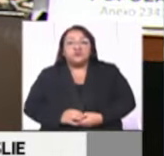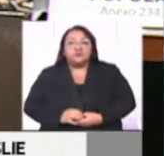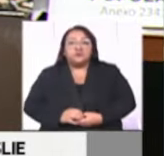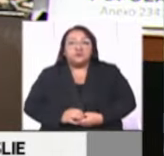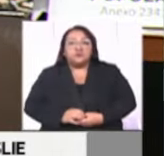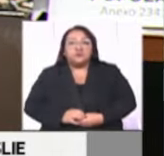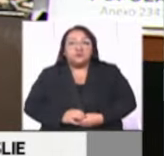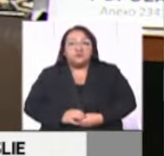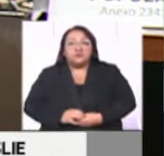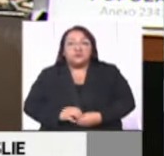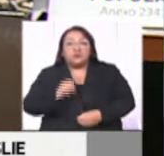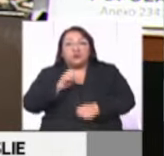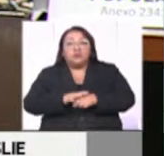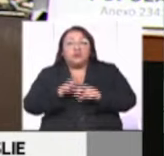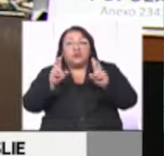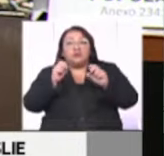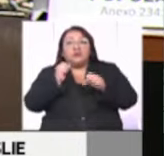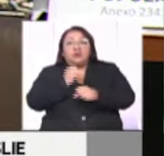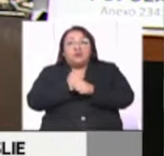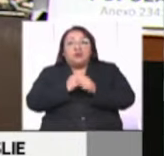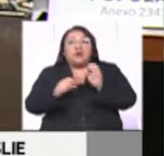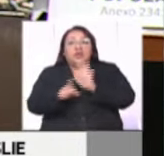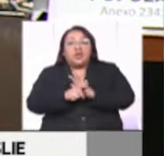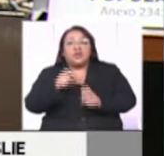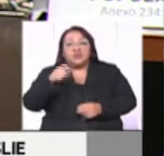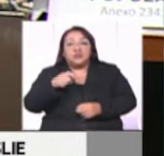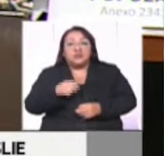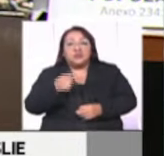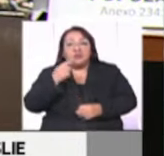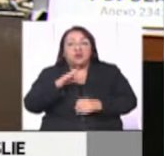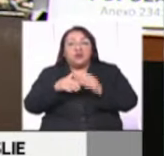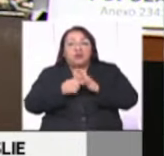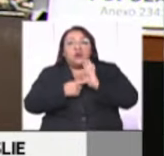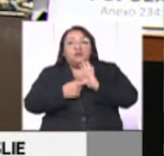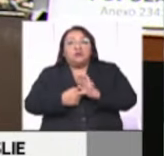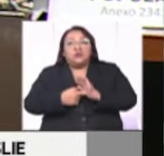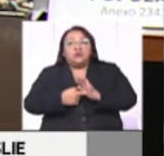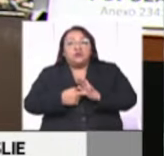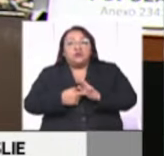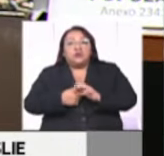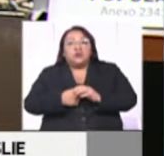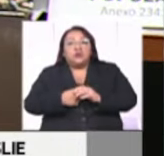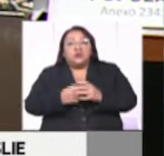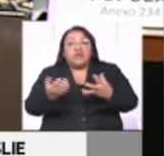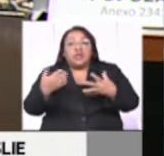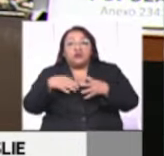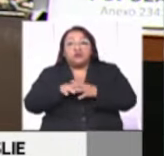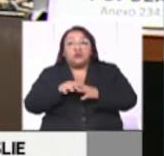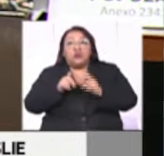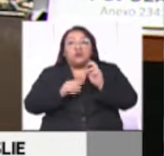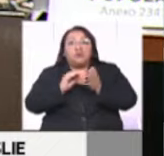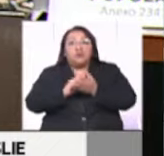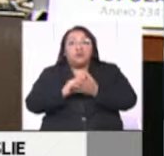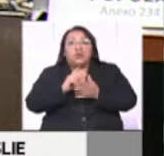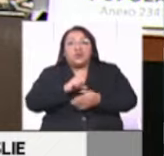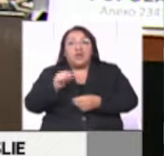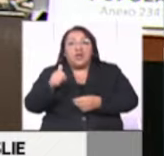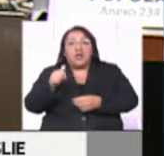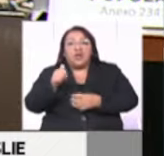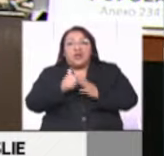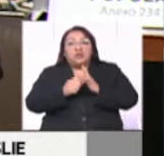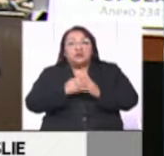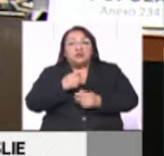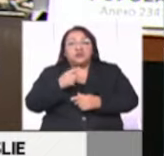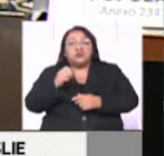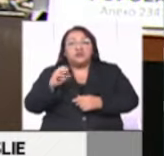cumpla la condición legal necesaria para la configuración del supuesto de exclusión contemplado en el literal A del artículo